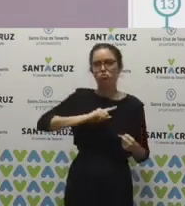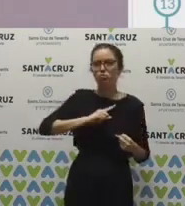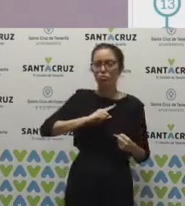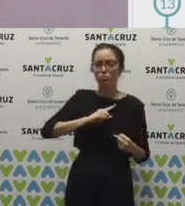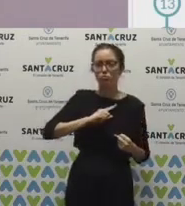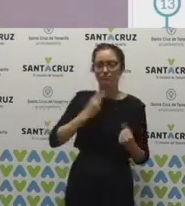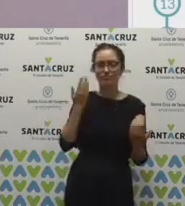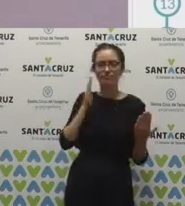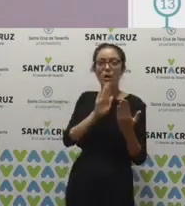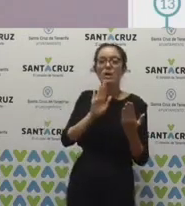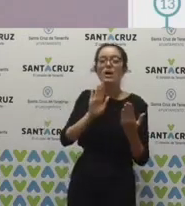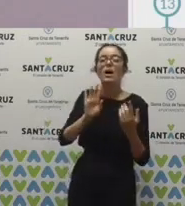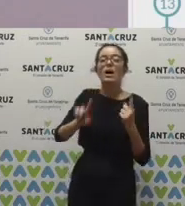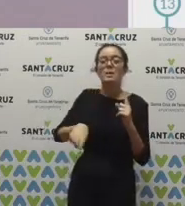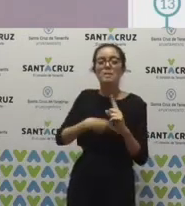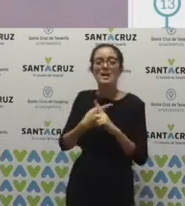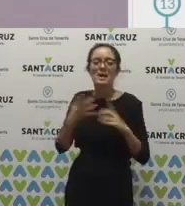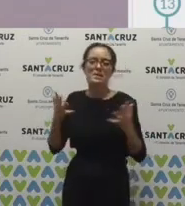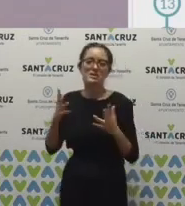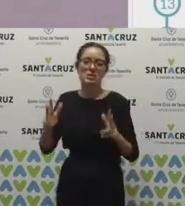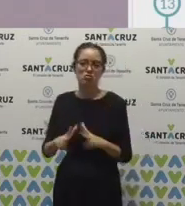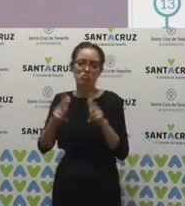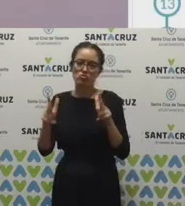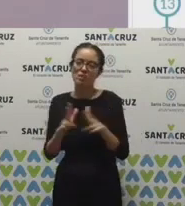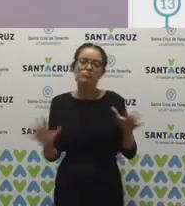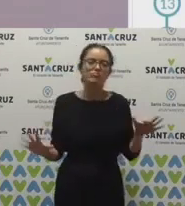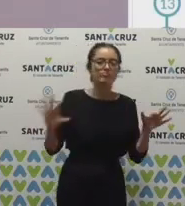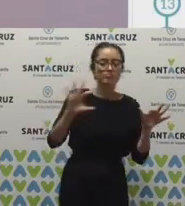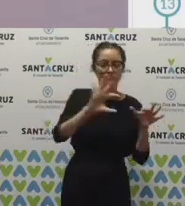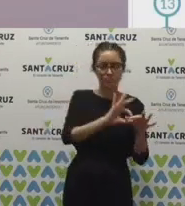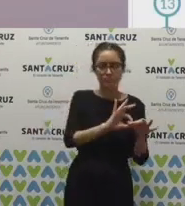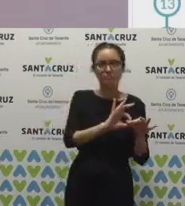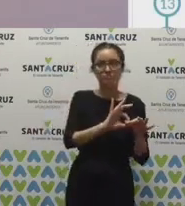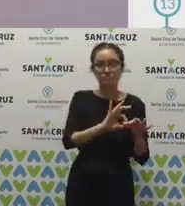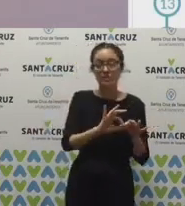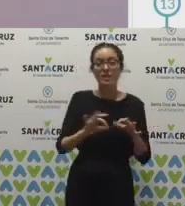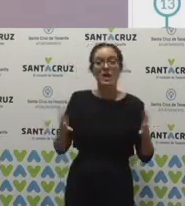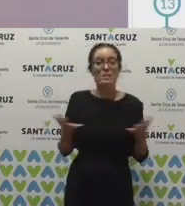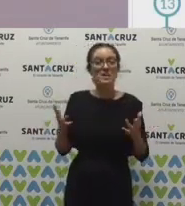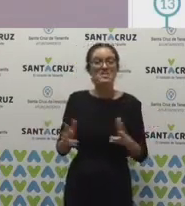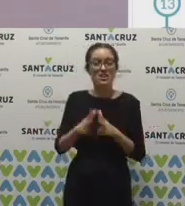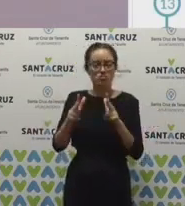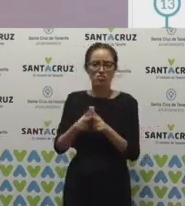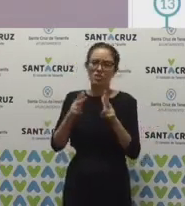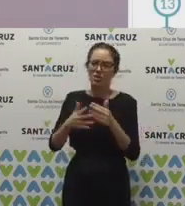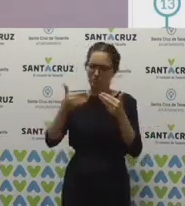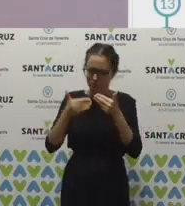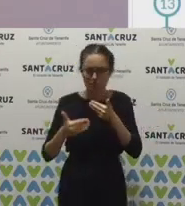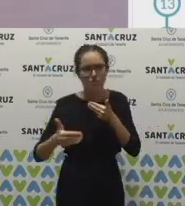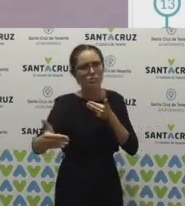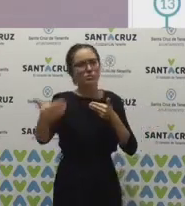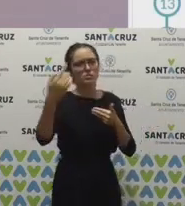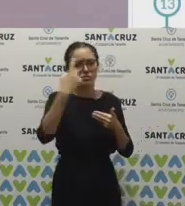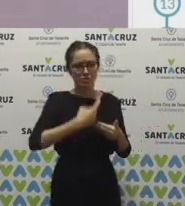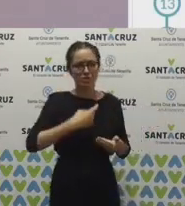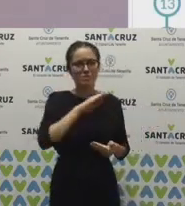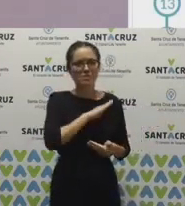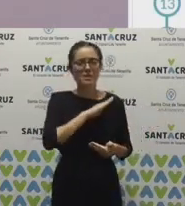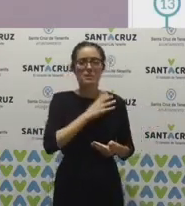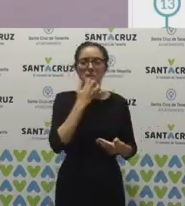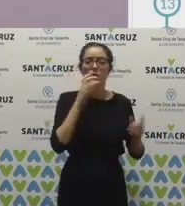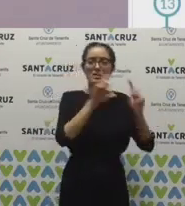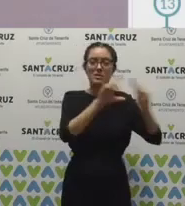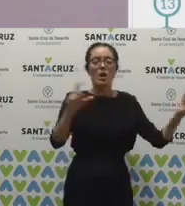ha venido acompañada por una emergencia social que incluso se va a quedar con nosotros mucho más tiempo y es mucho más grave entidades como cruz roja